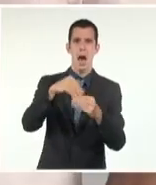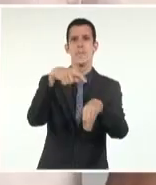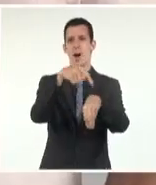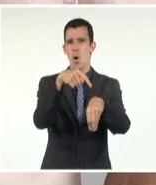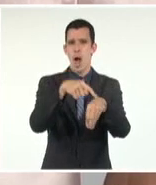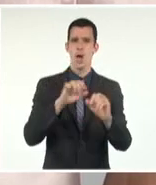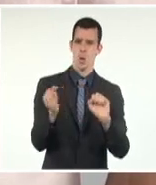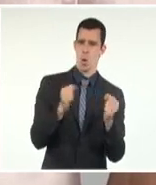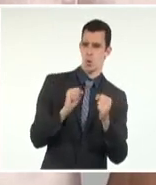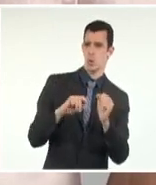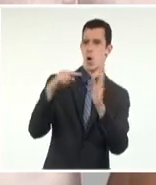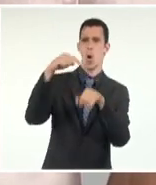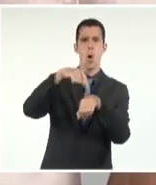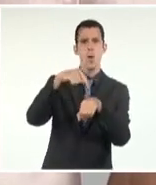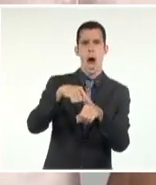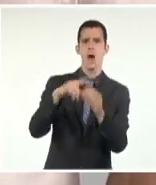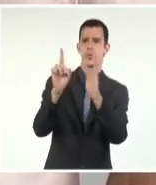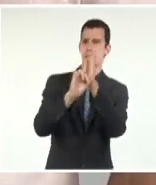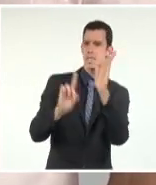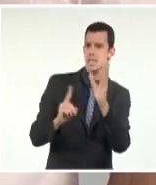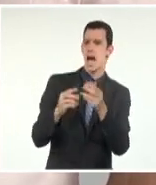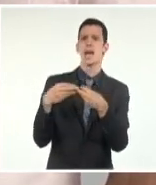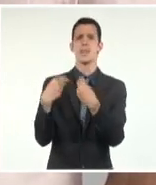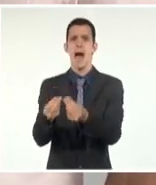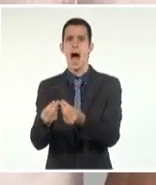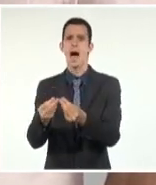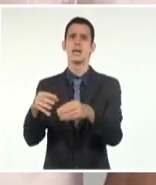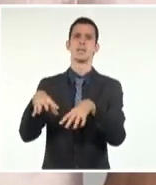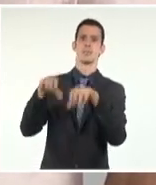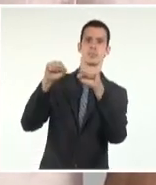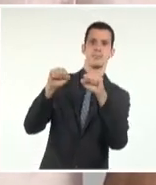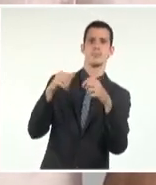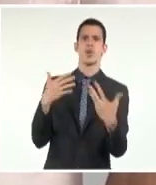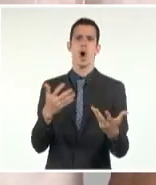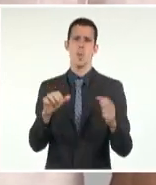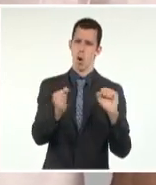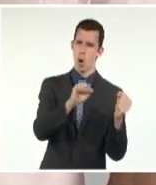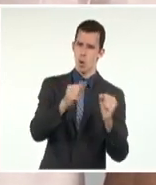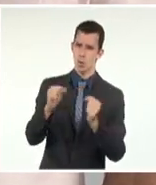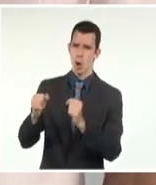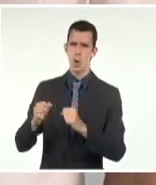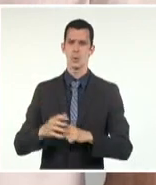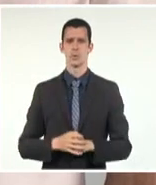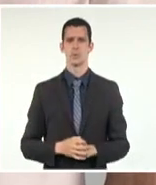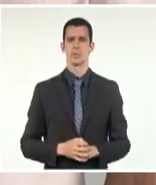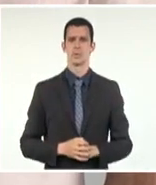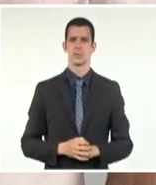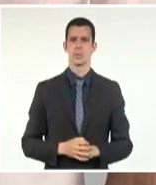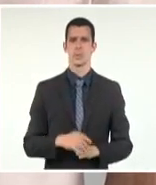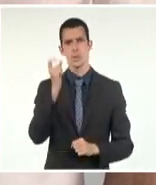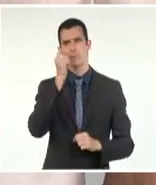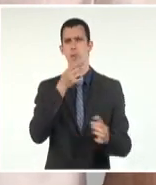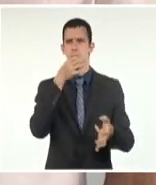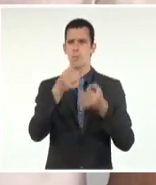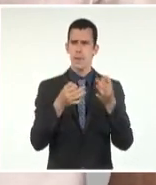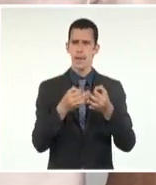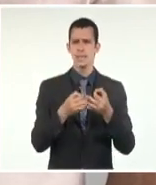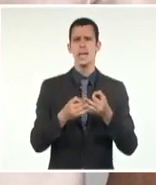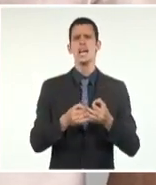diseñado cinco blogs de afectación al servicio para de alguna manera garantizar